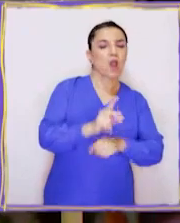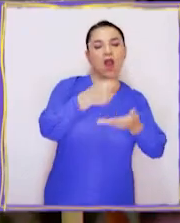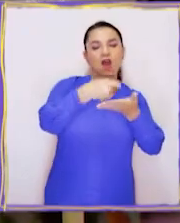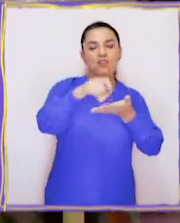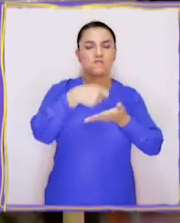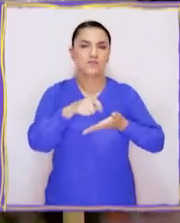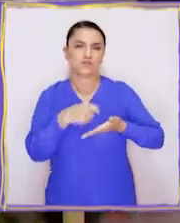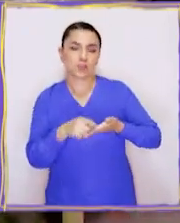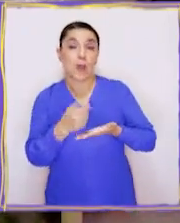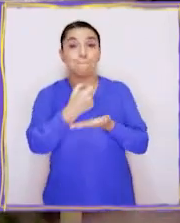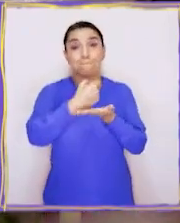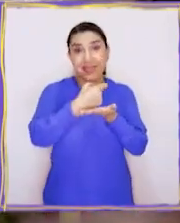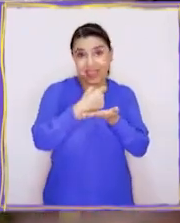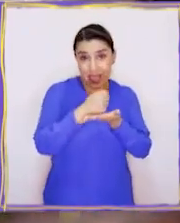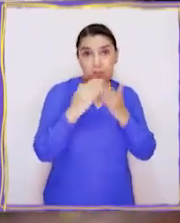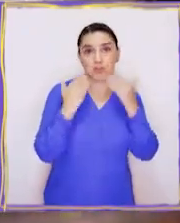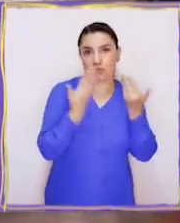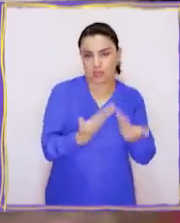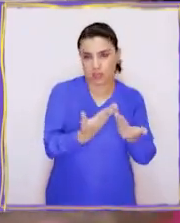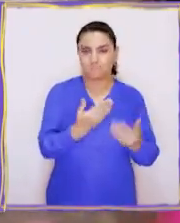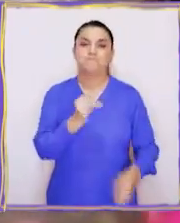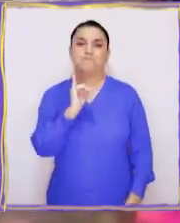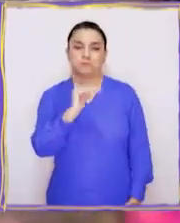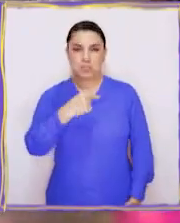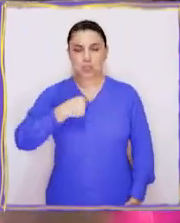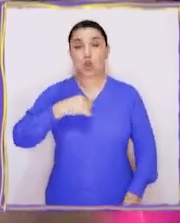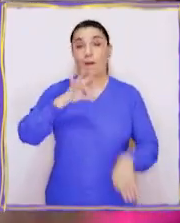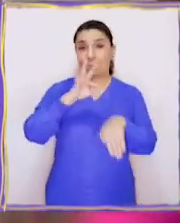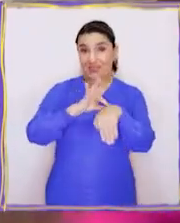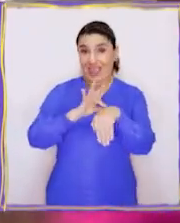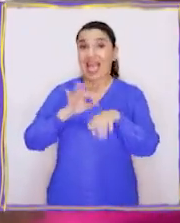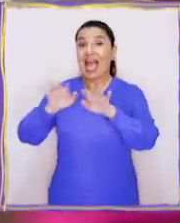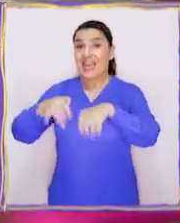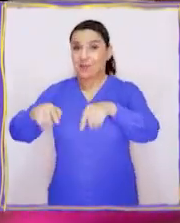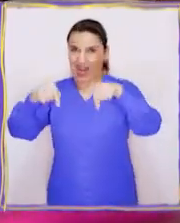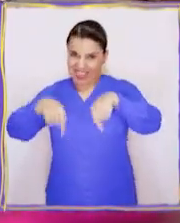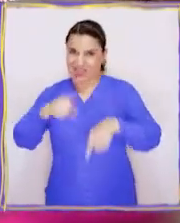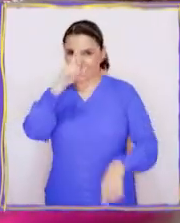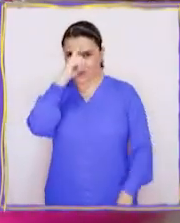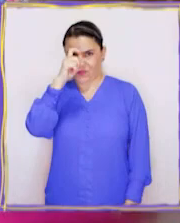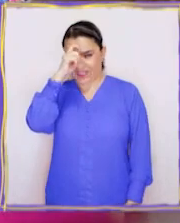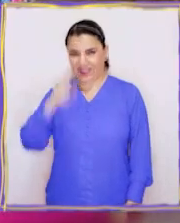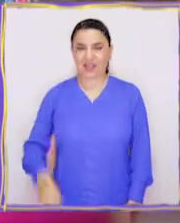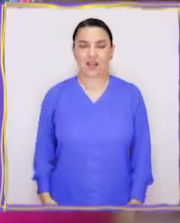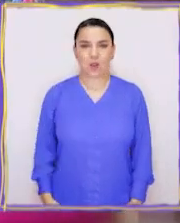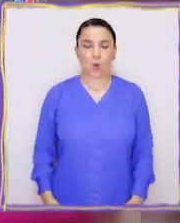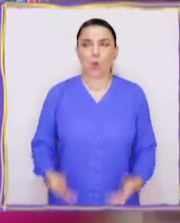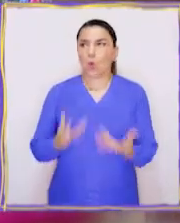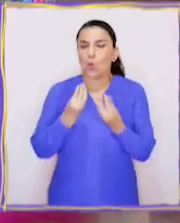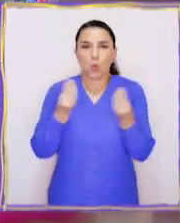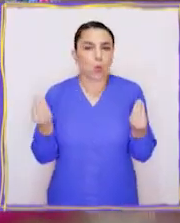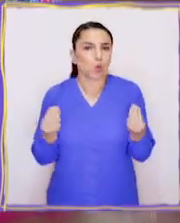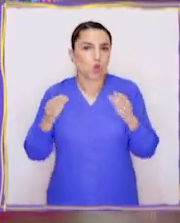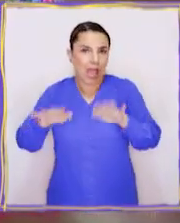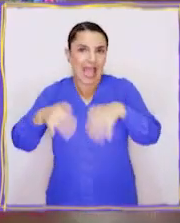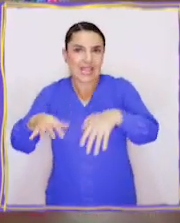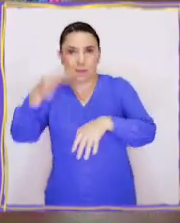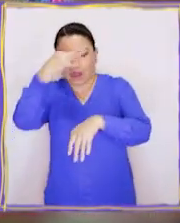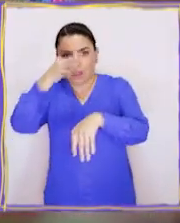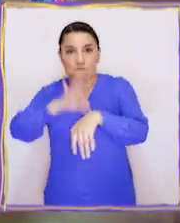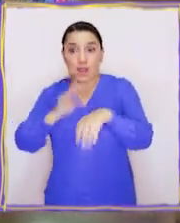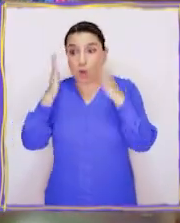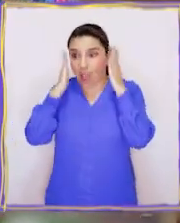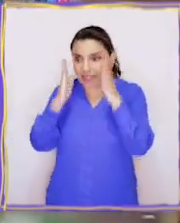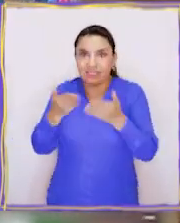y darle sus medicamentos. Claro, es que yo soy la médica veterinaria de esta clínica. Se muere la cantidad de pacientes que